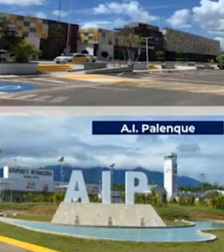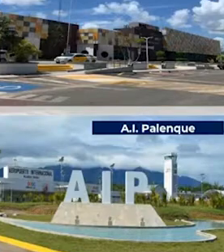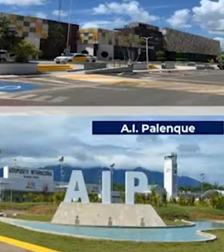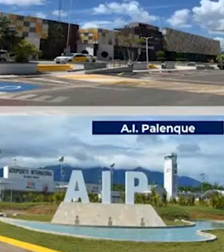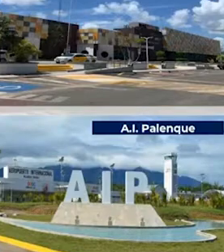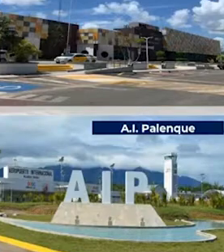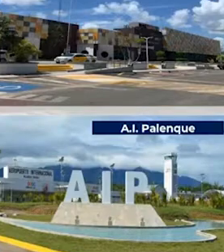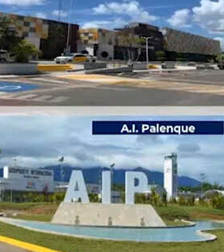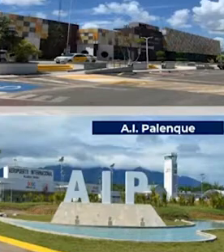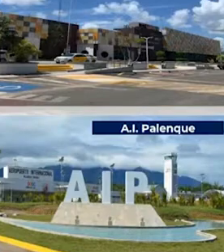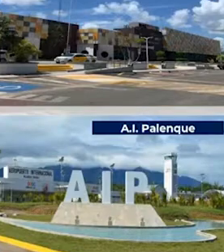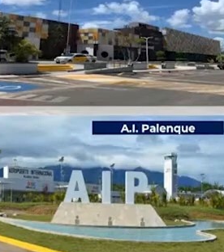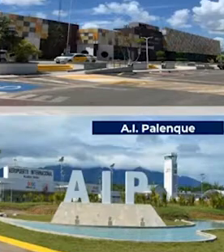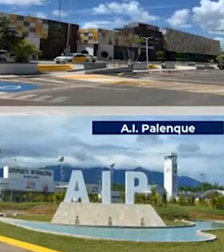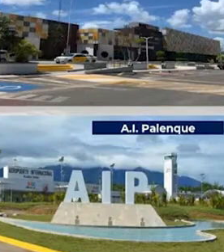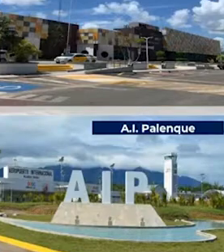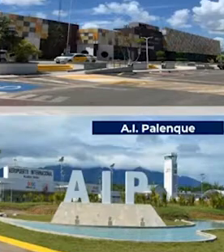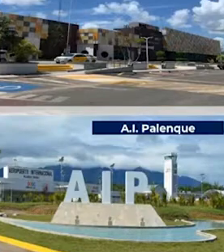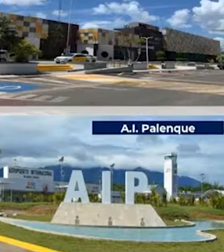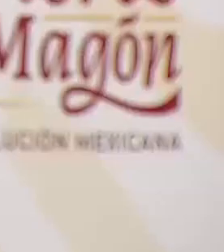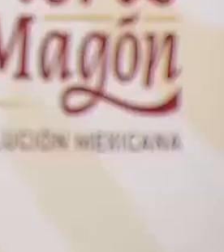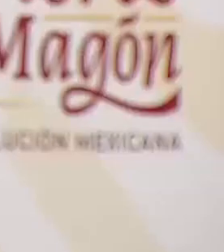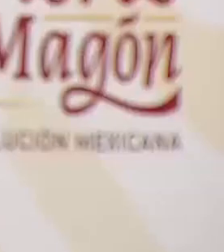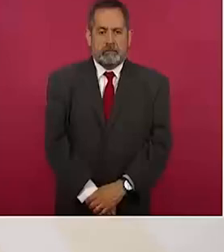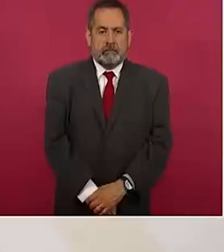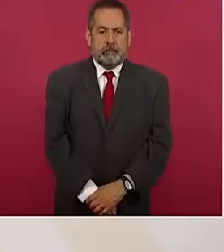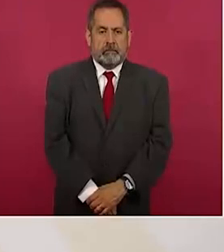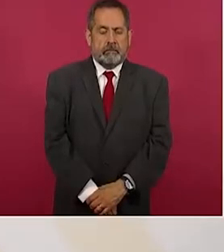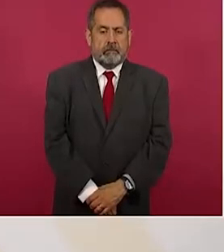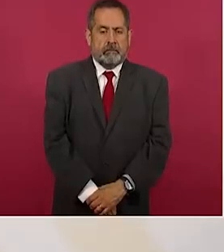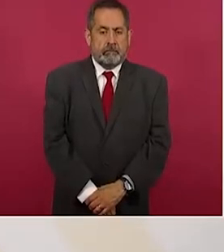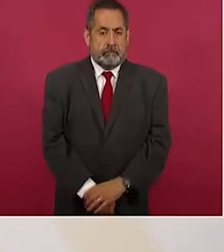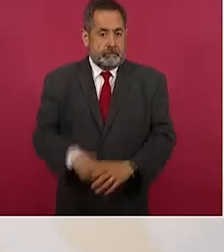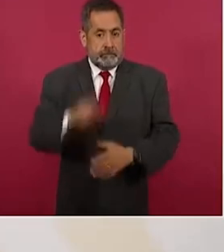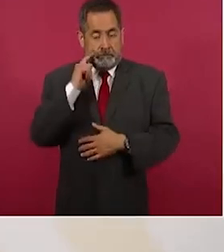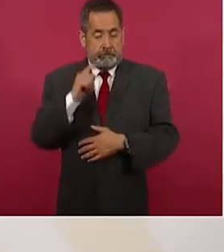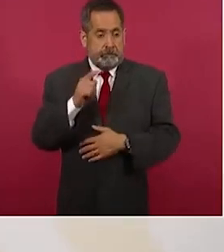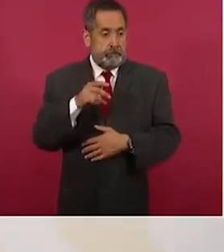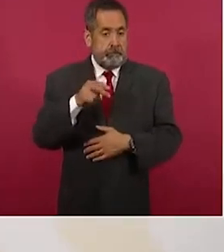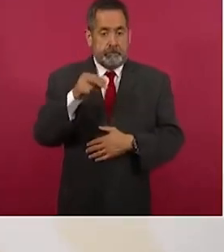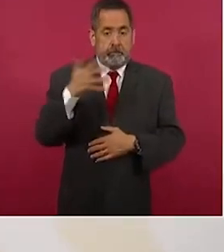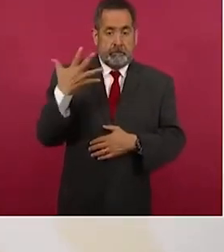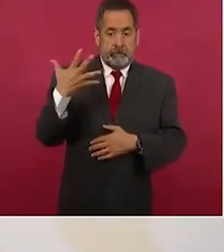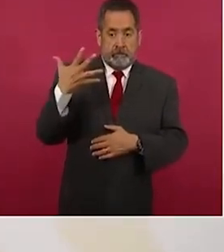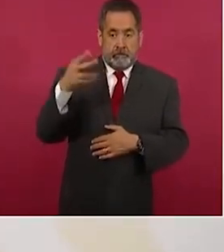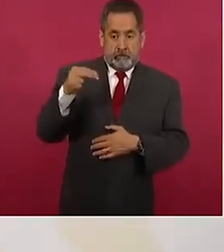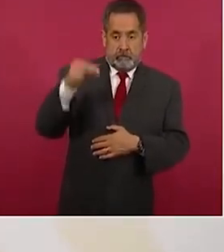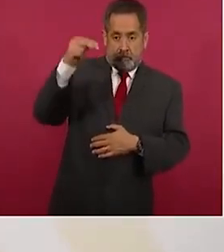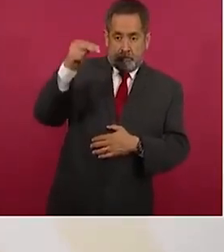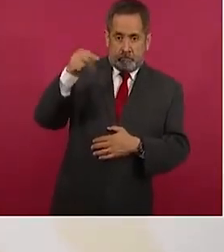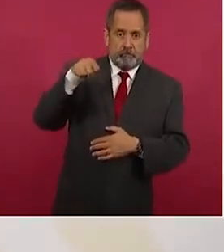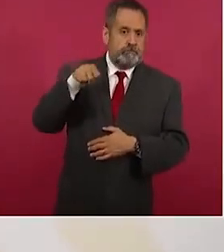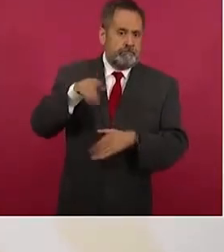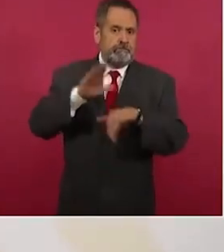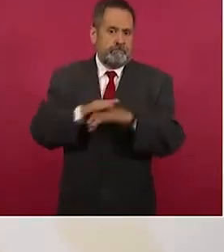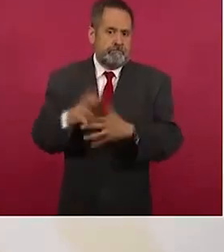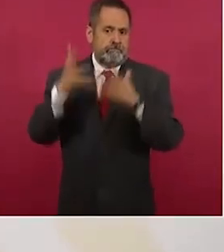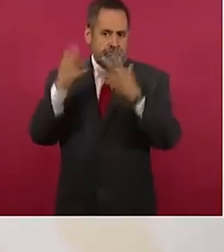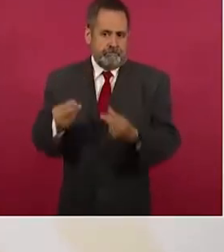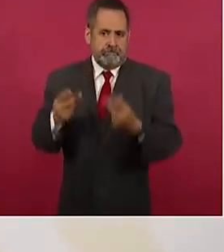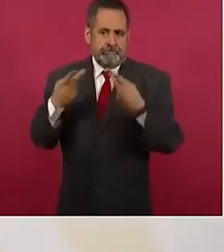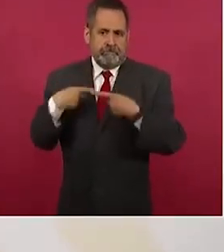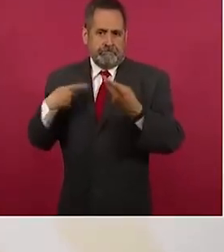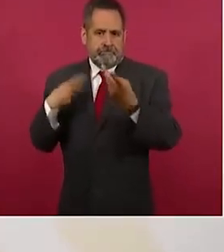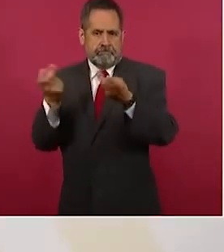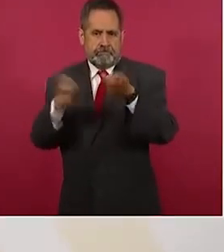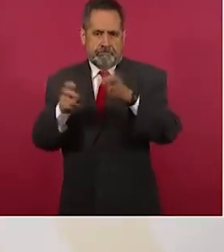Por lo que se refiere al tramo cinco norte, este tramo es el de mayor afluencia de pasajeros sobre gran